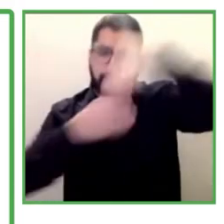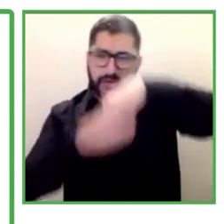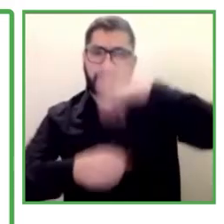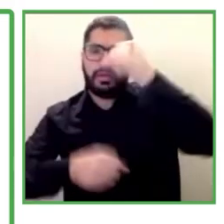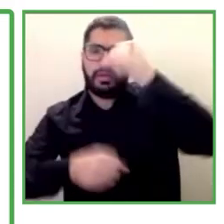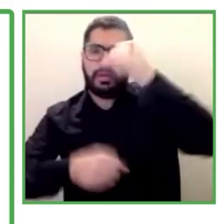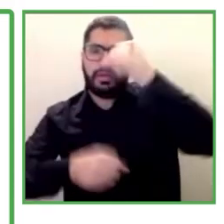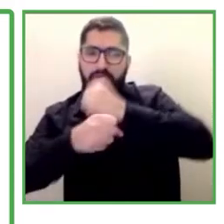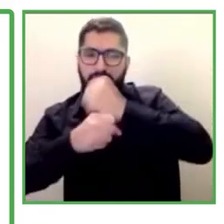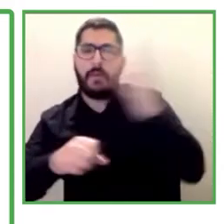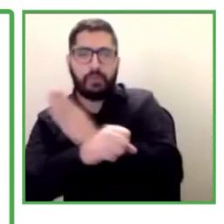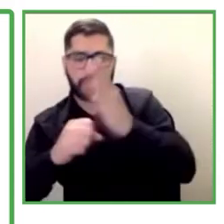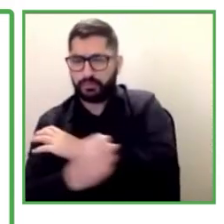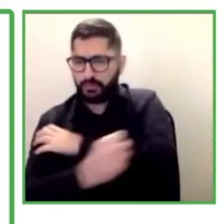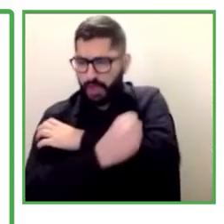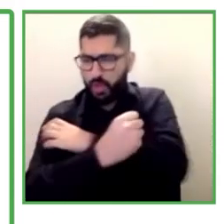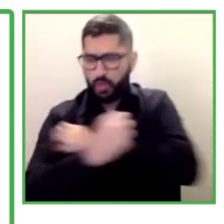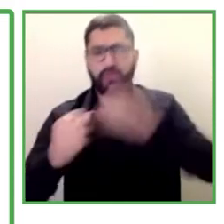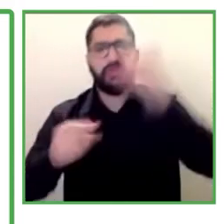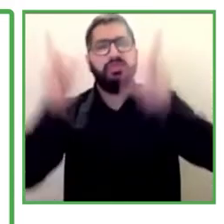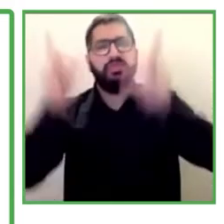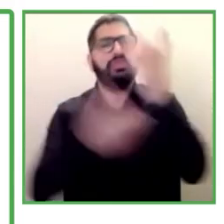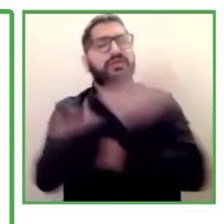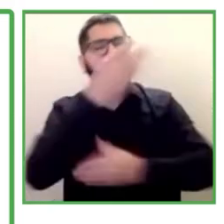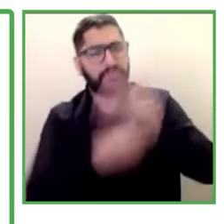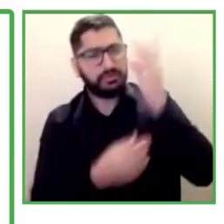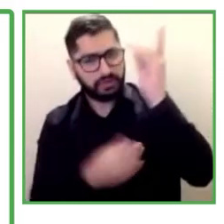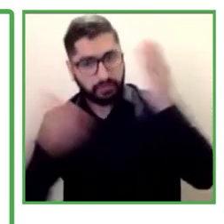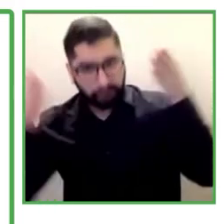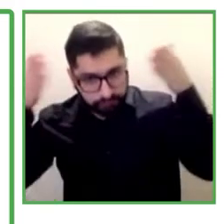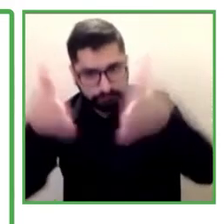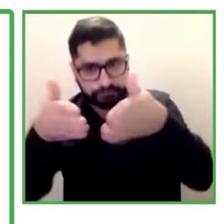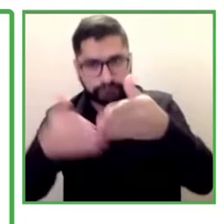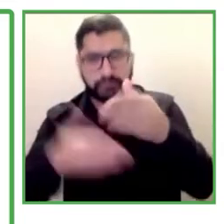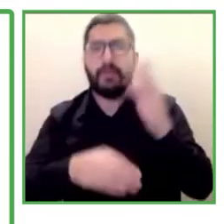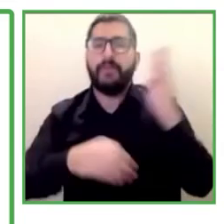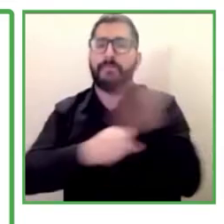están trabajando en la empresa a través de innovación.